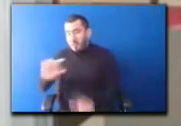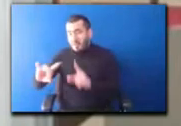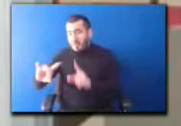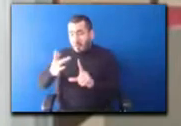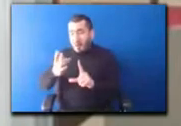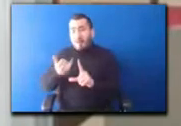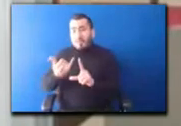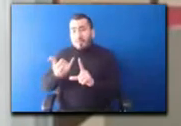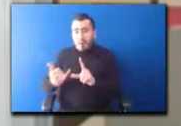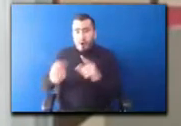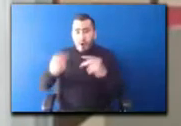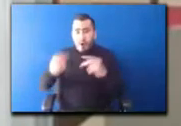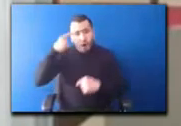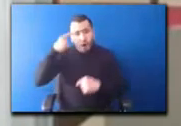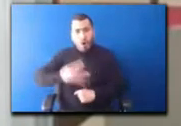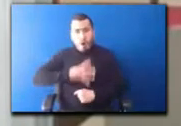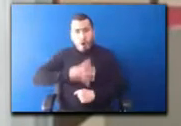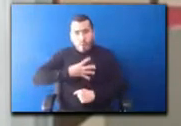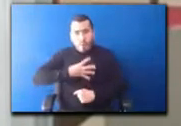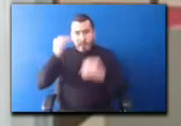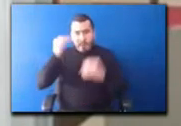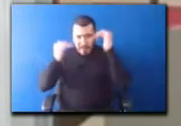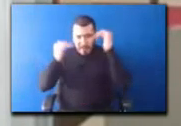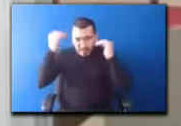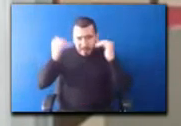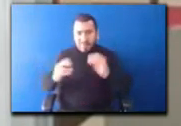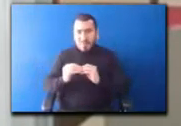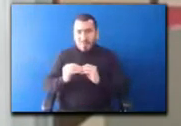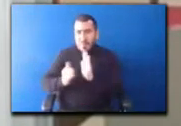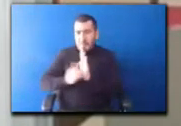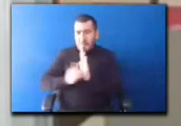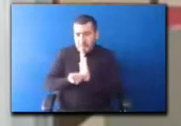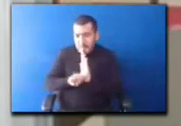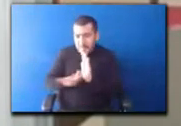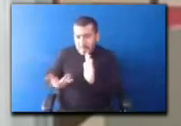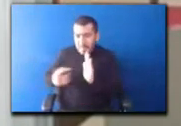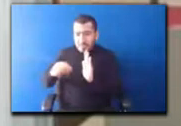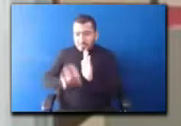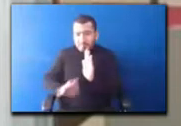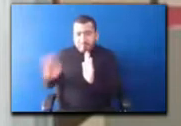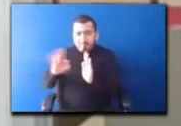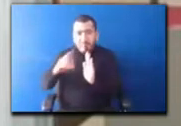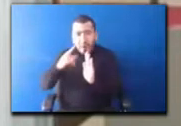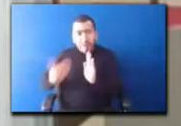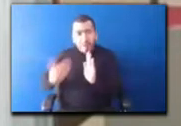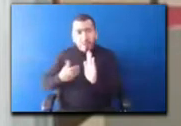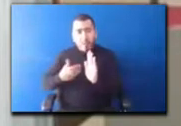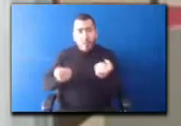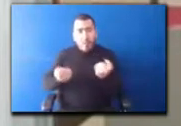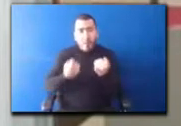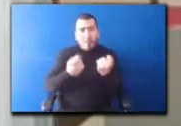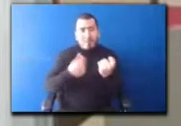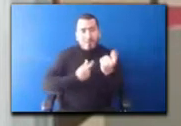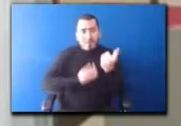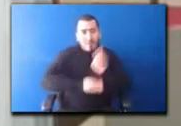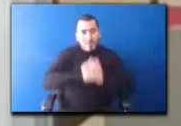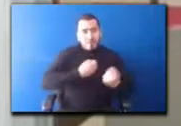serie de competencias y asignaturas, y lo mismo hacemos en nuestros programas de negocios internacionales y de